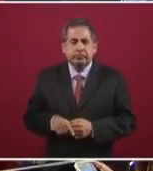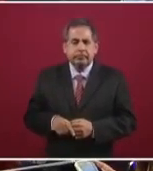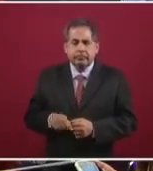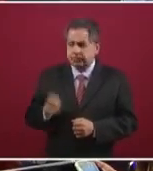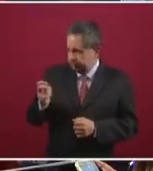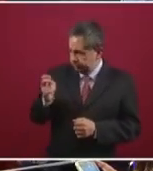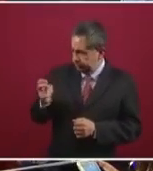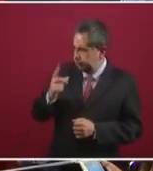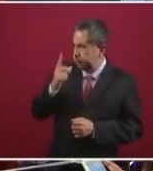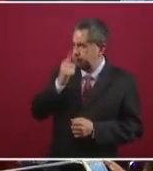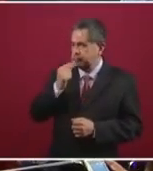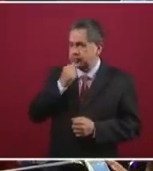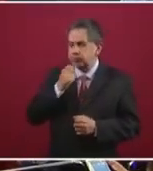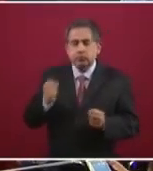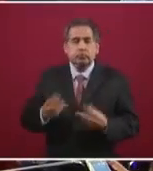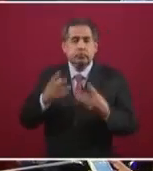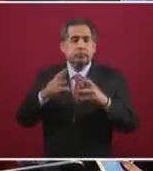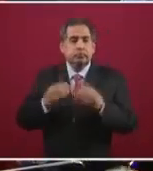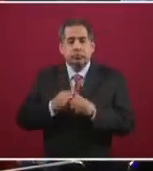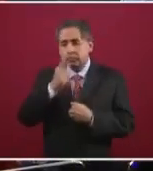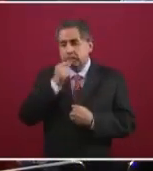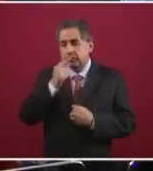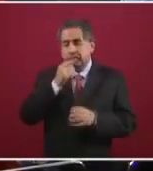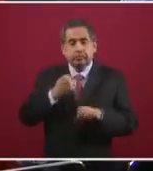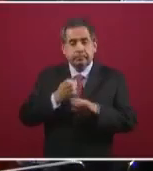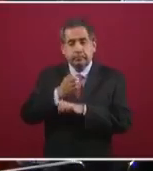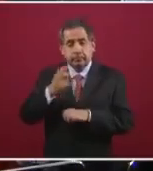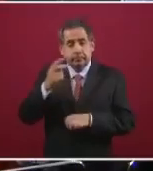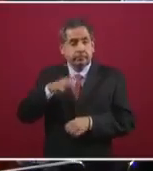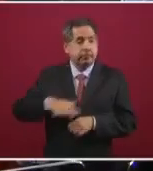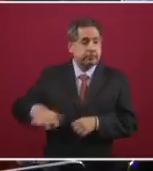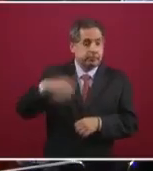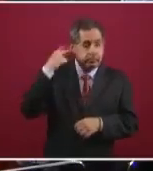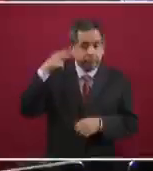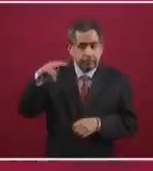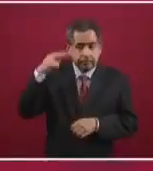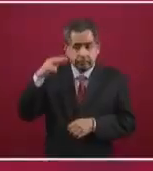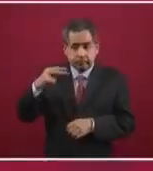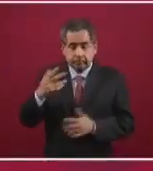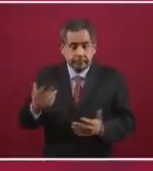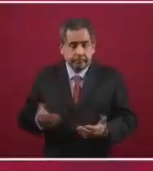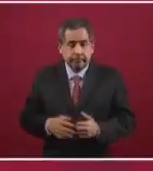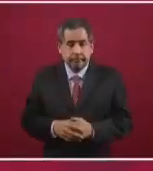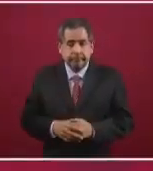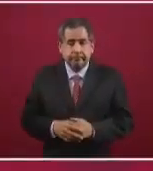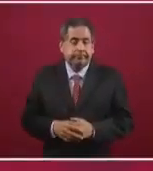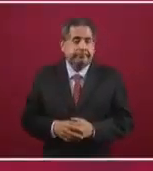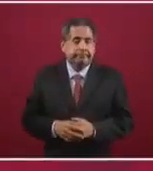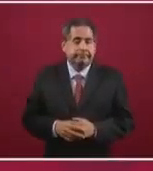Ese es el número de policías estatales para Veracruz,